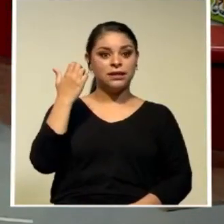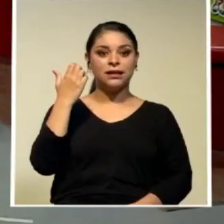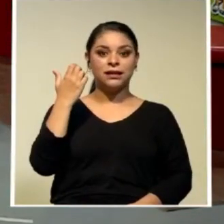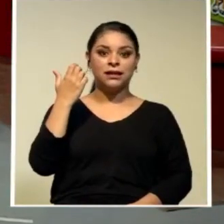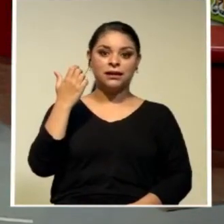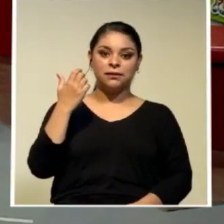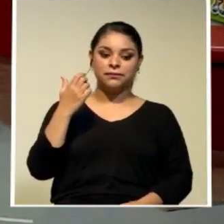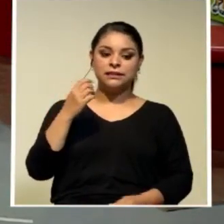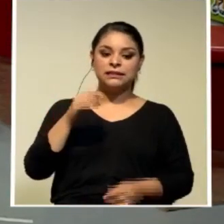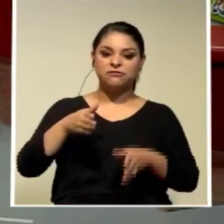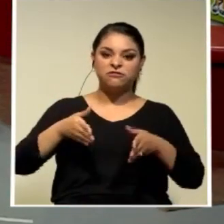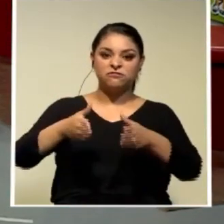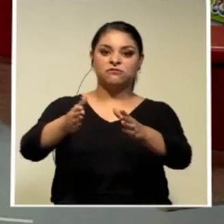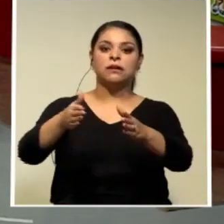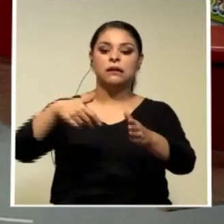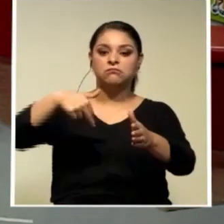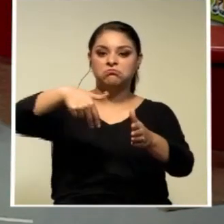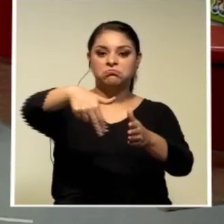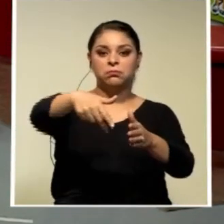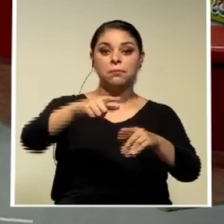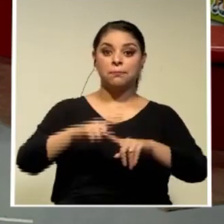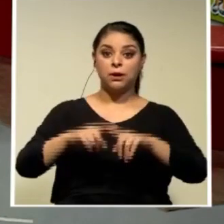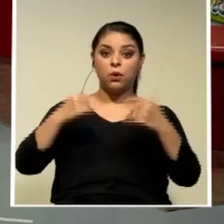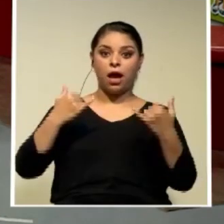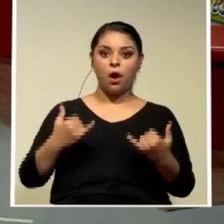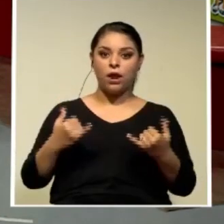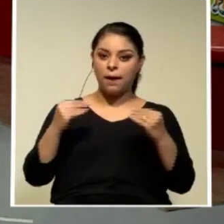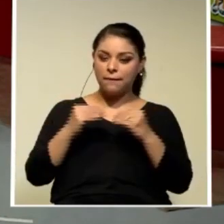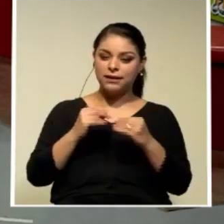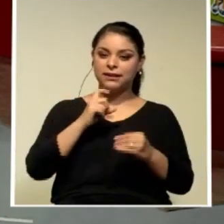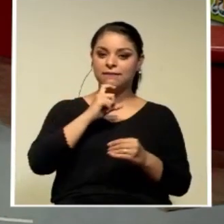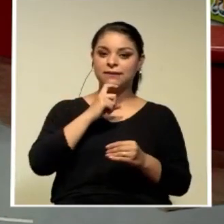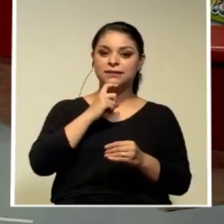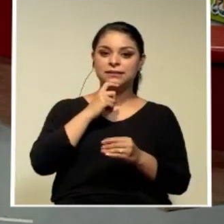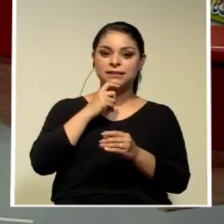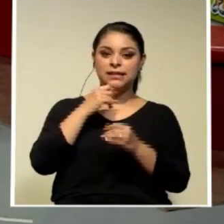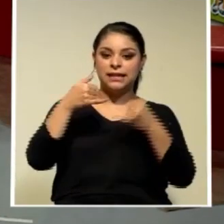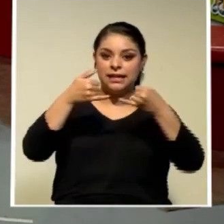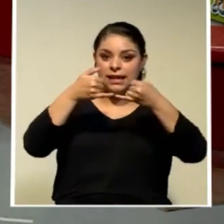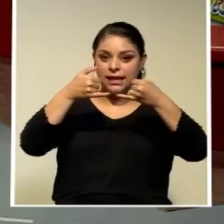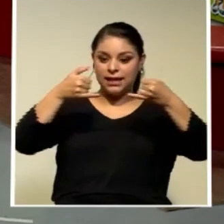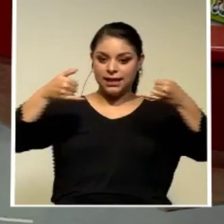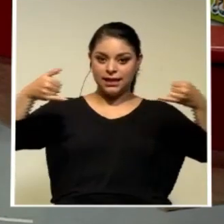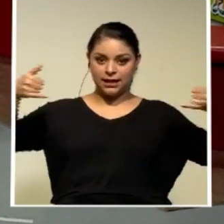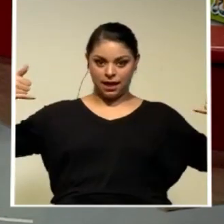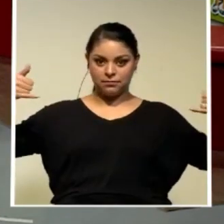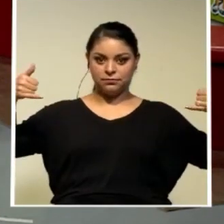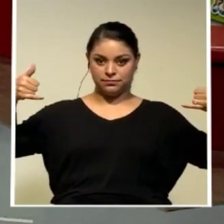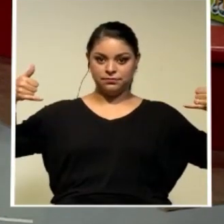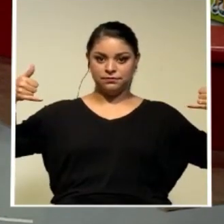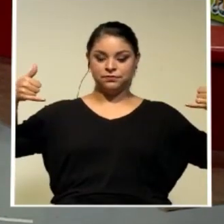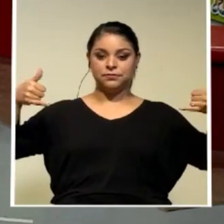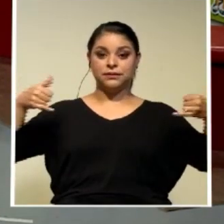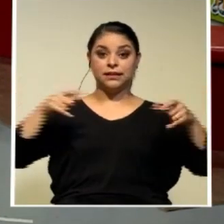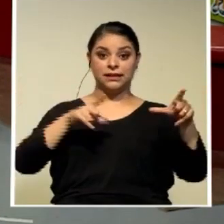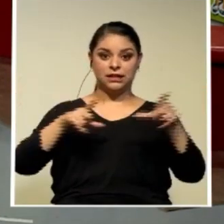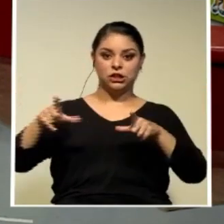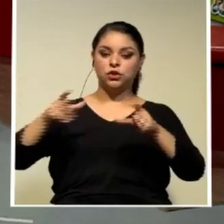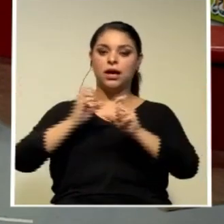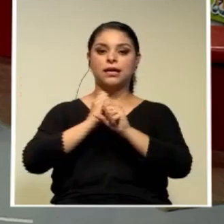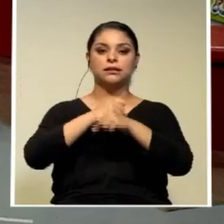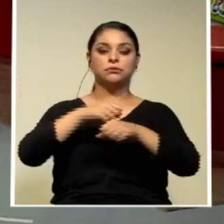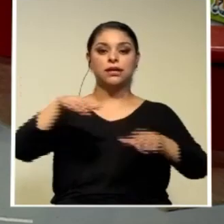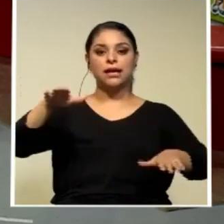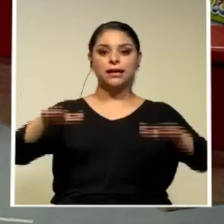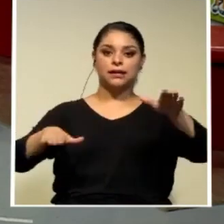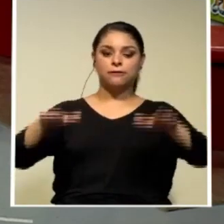tiene un grado de dificultad. Entonces vamos a ver, dice que nos queda. Vamos a hacer equilibrio, Gabriel, entonces.